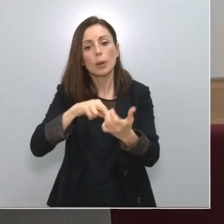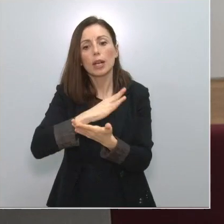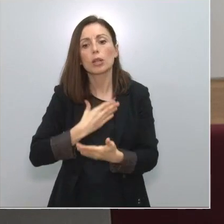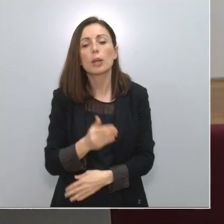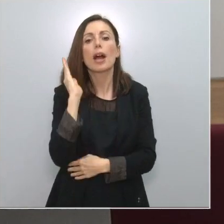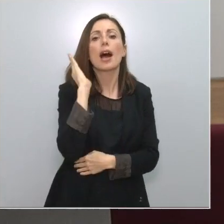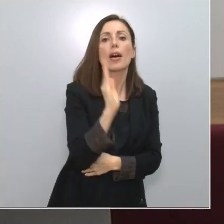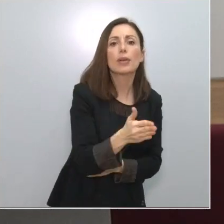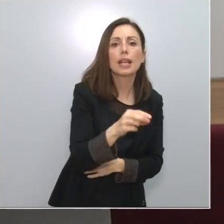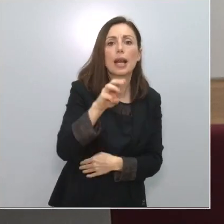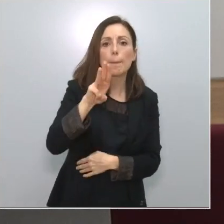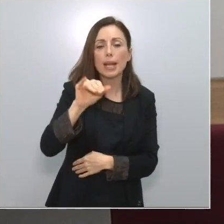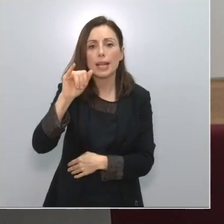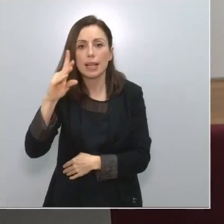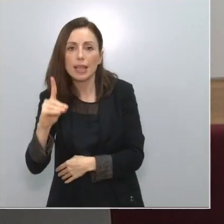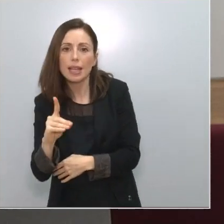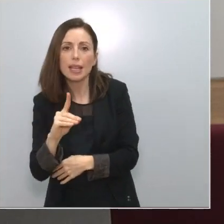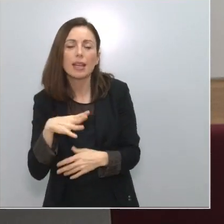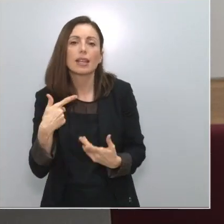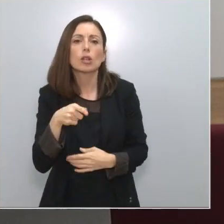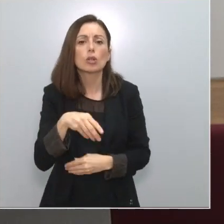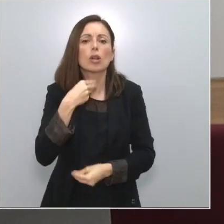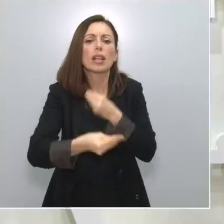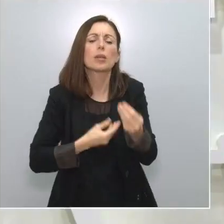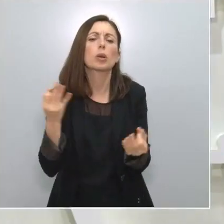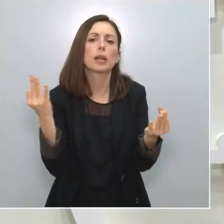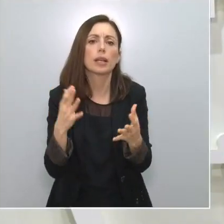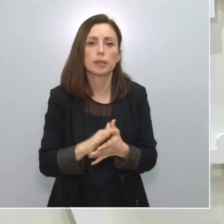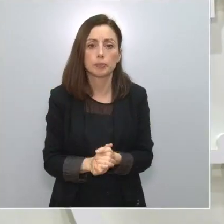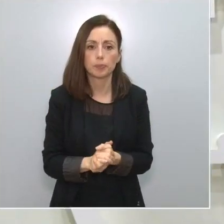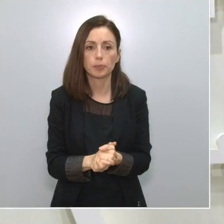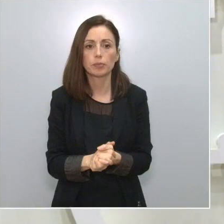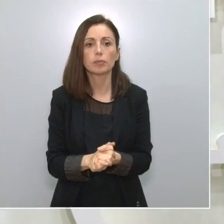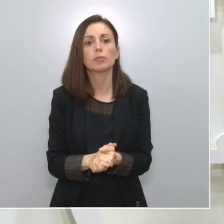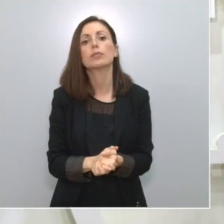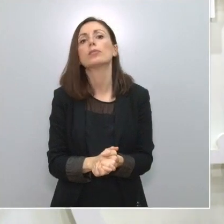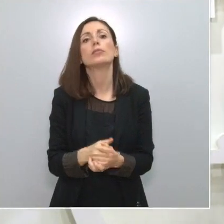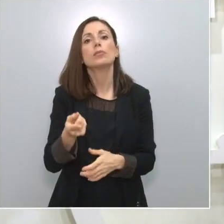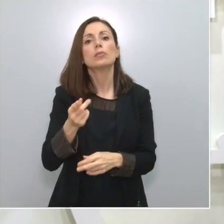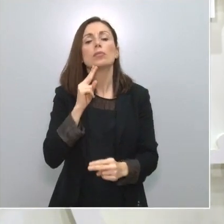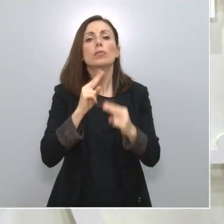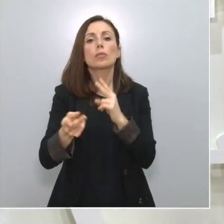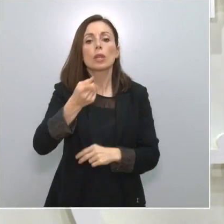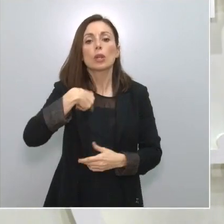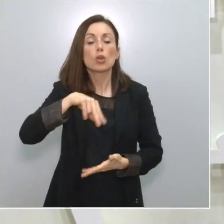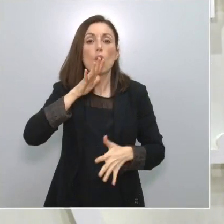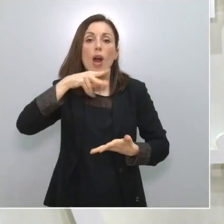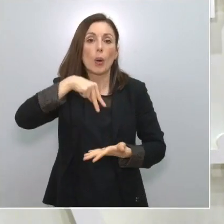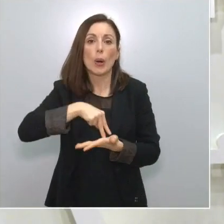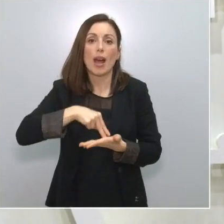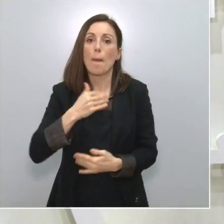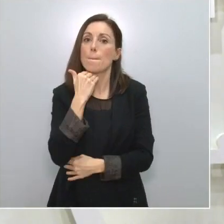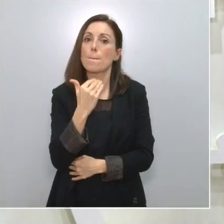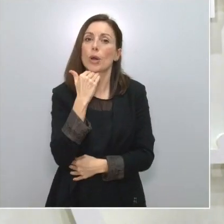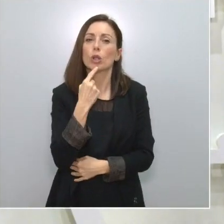y al PIB. ¿Qué medidas se van a tomar a nivel de la comunidad? Muy bien. Estamos en un escenario en el que es prematuro poder